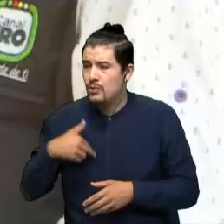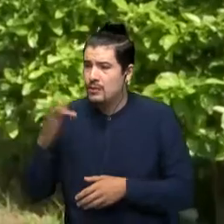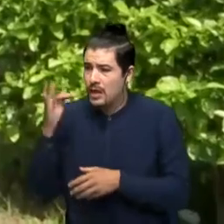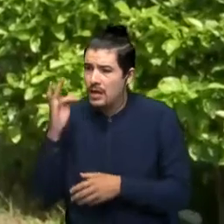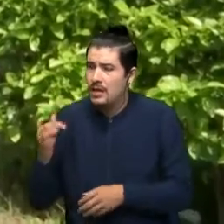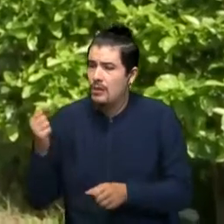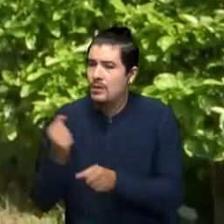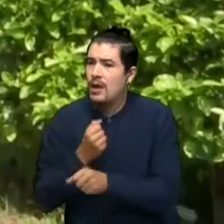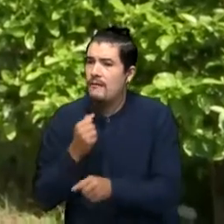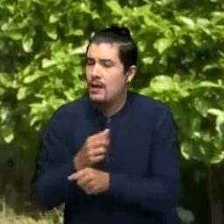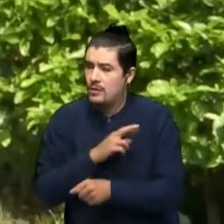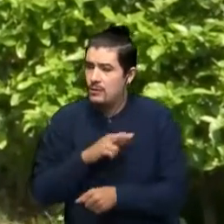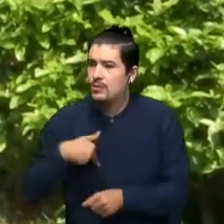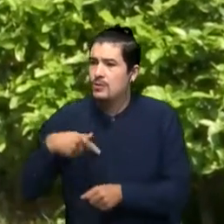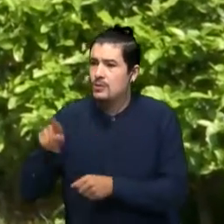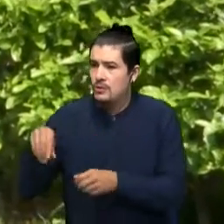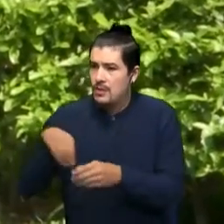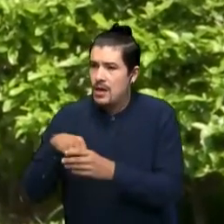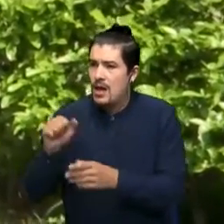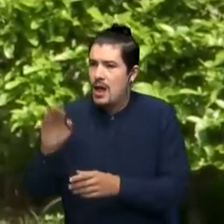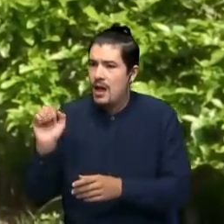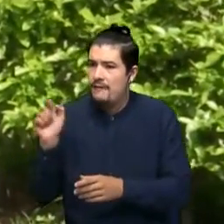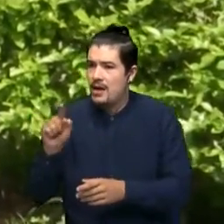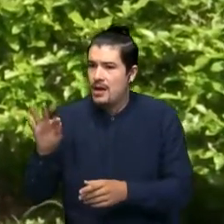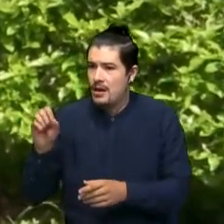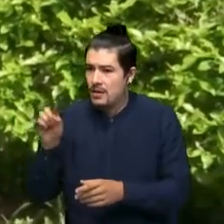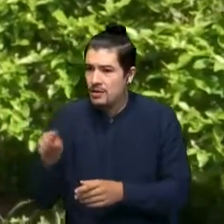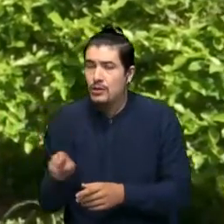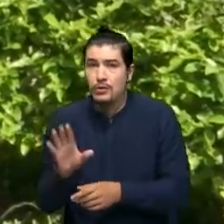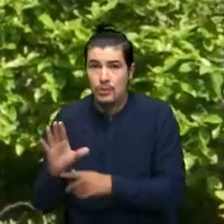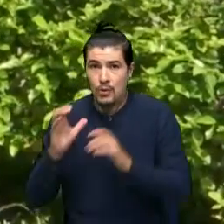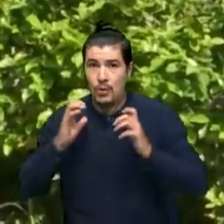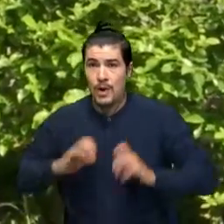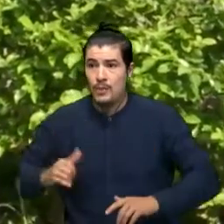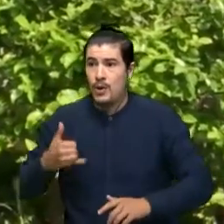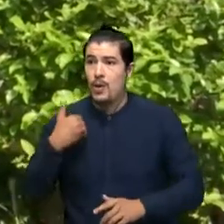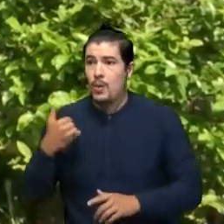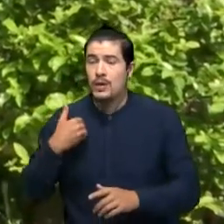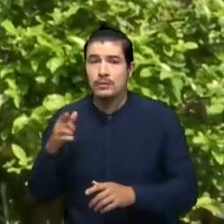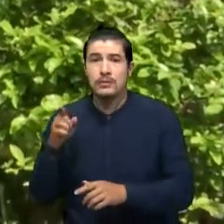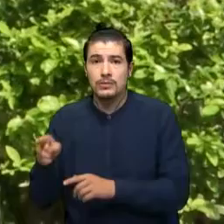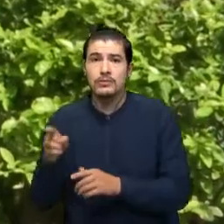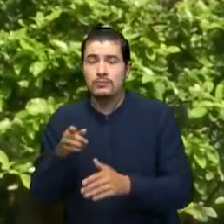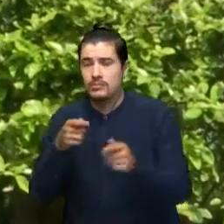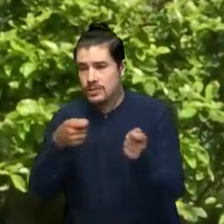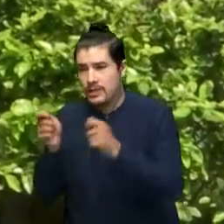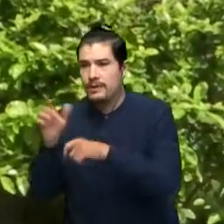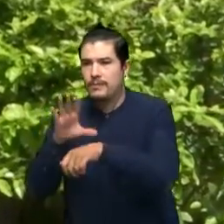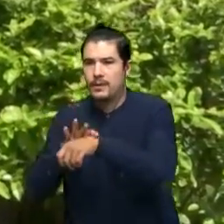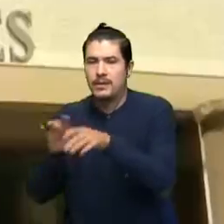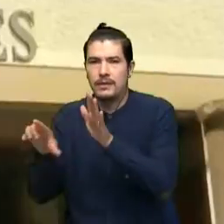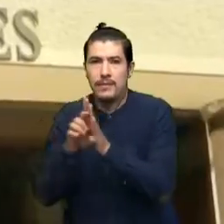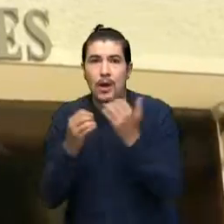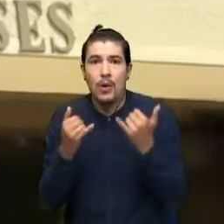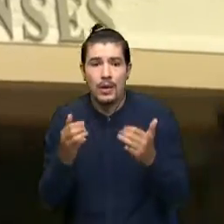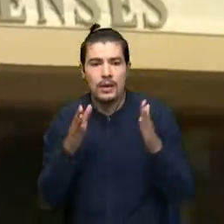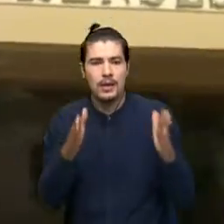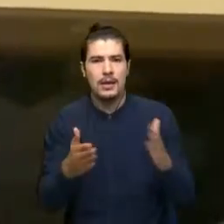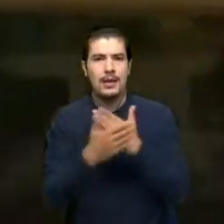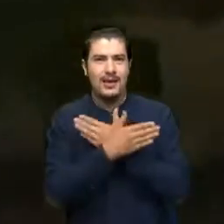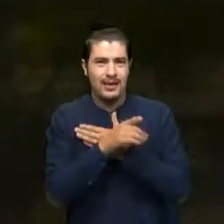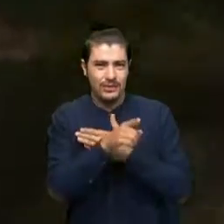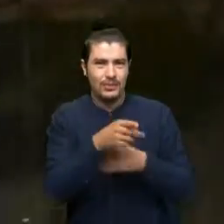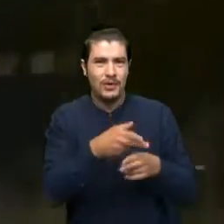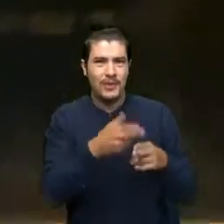trabaja con nosotros en Abastos. El cadáver del joven permanece en medicina legal. Esta tarde será trasladado a la funeraria Pablo VI, donde